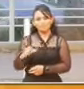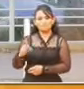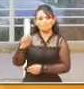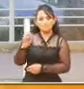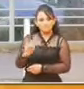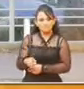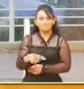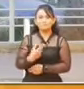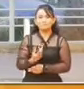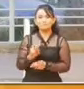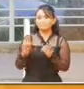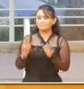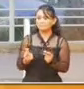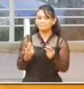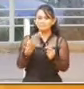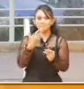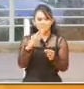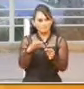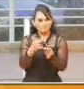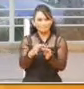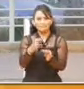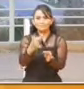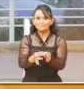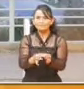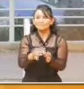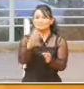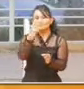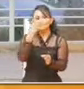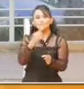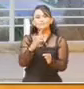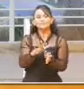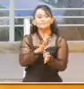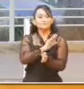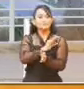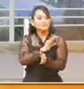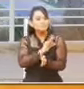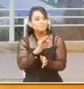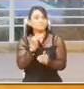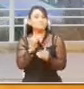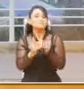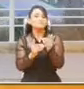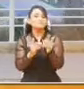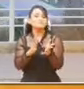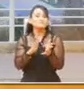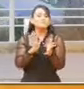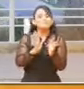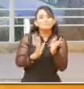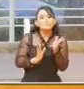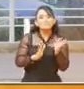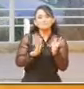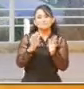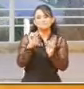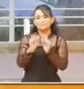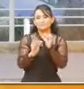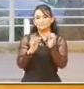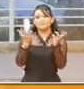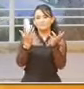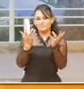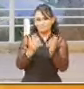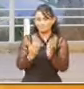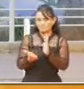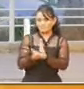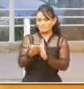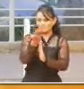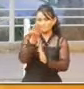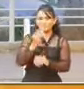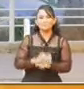la celeridad y eficiencia con la que en la medida de lo posible se han ido realizando las obras. La